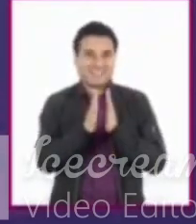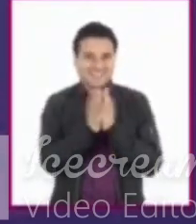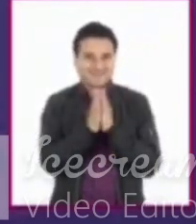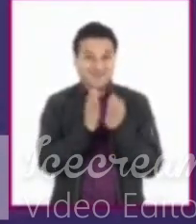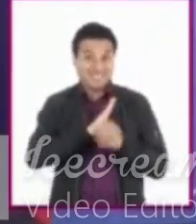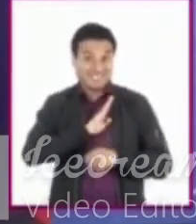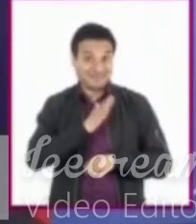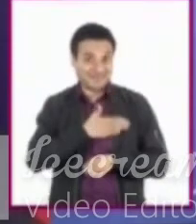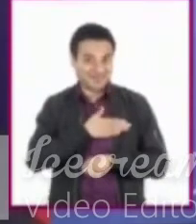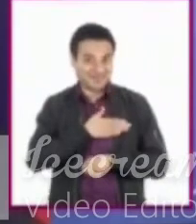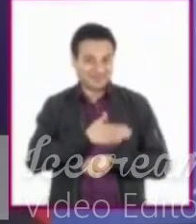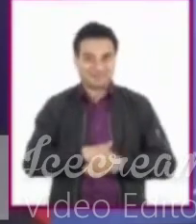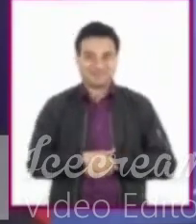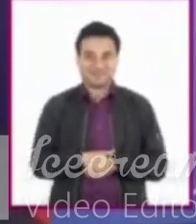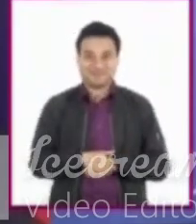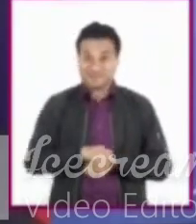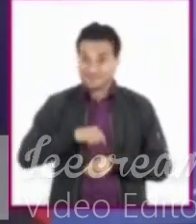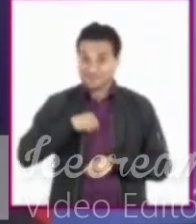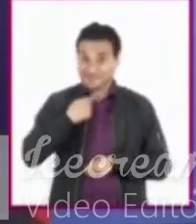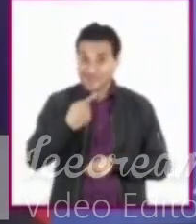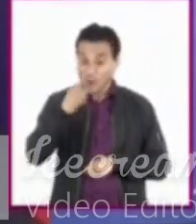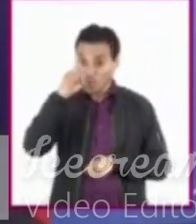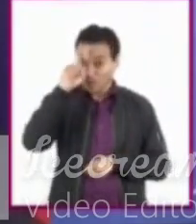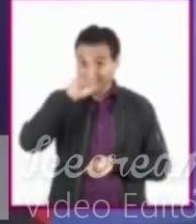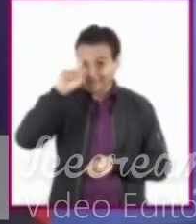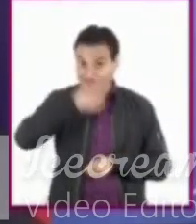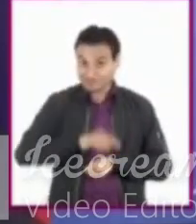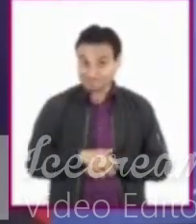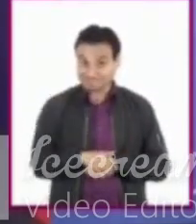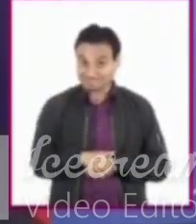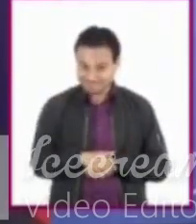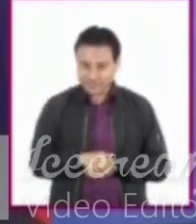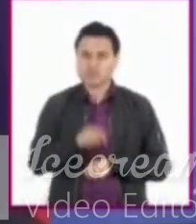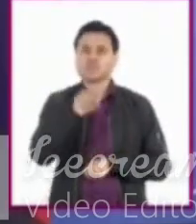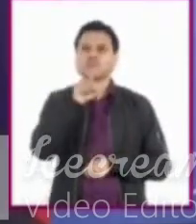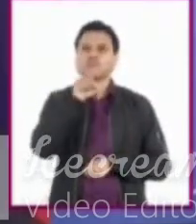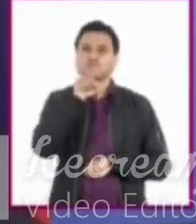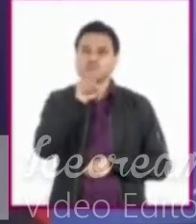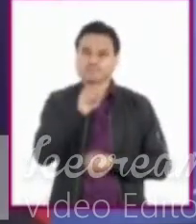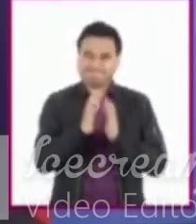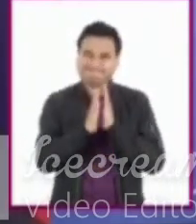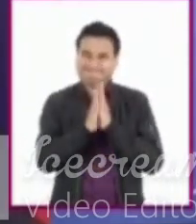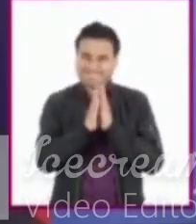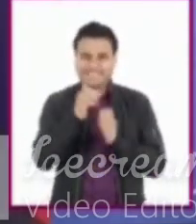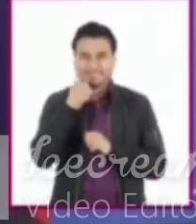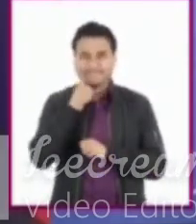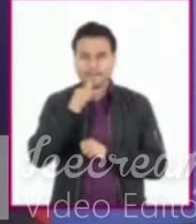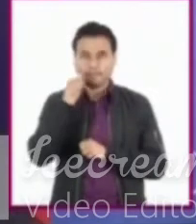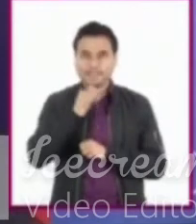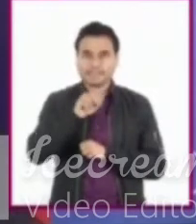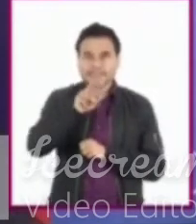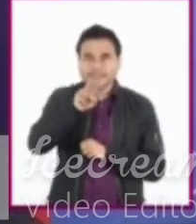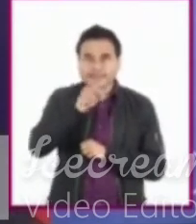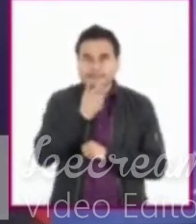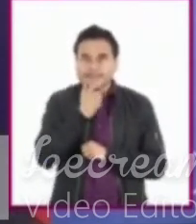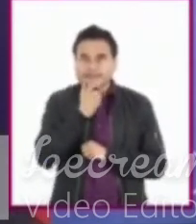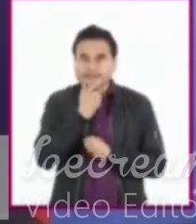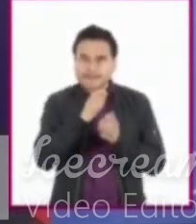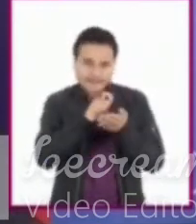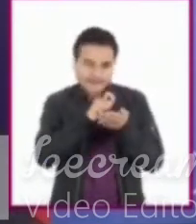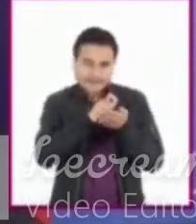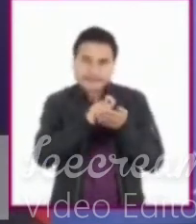materna. Te sugerimos que en la medida de lo posible tomes notas y registres aquellas